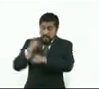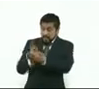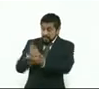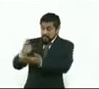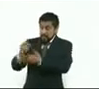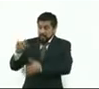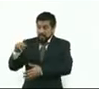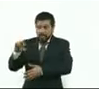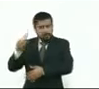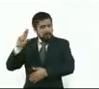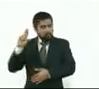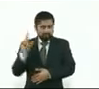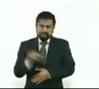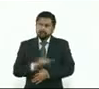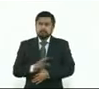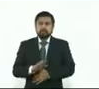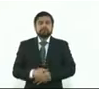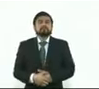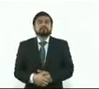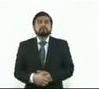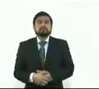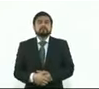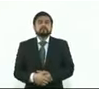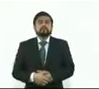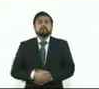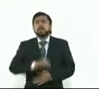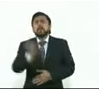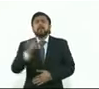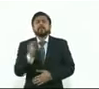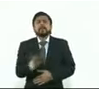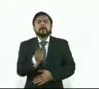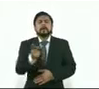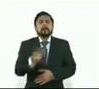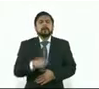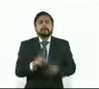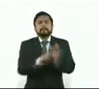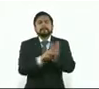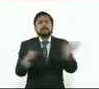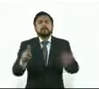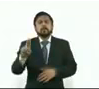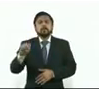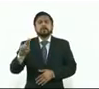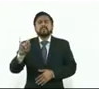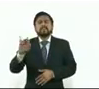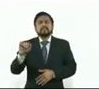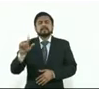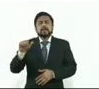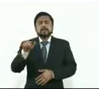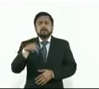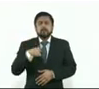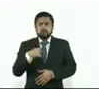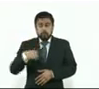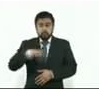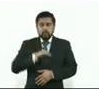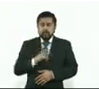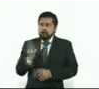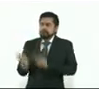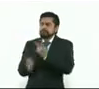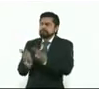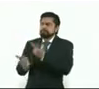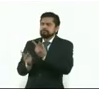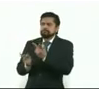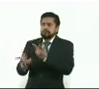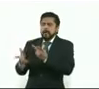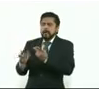por otro lado, quisiera preguntarle, hoy en el Universal publicamos una encuesta que encabeza usted frente a la elección presidencial